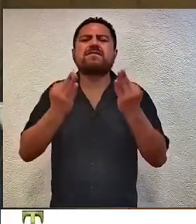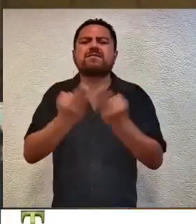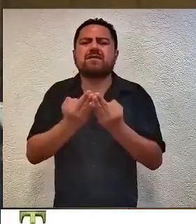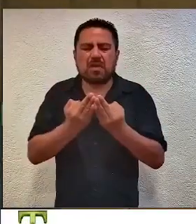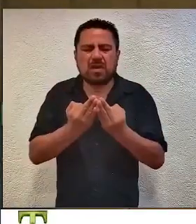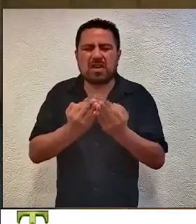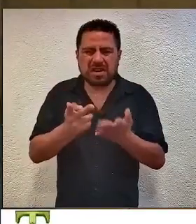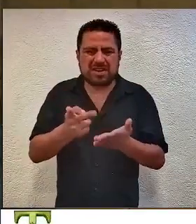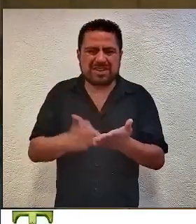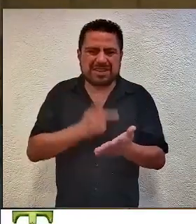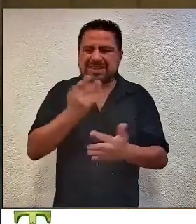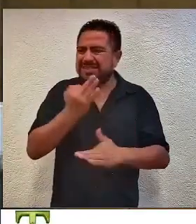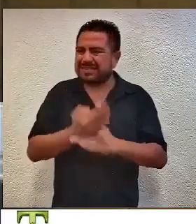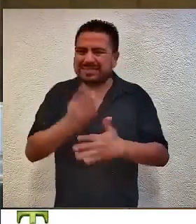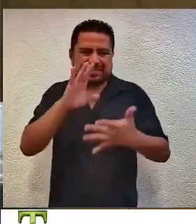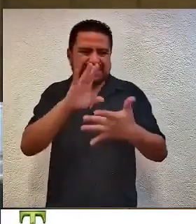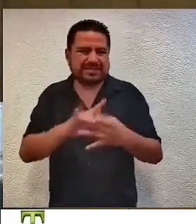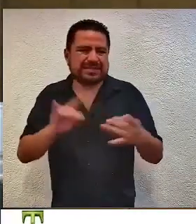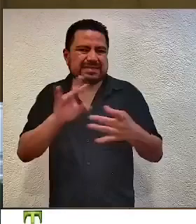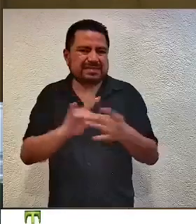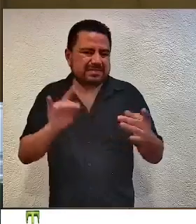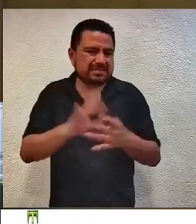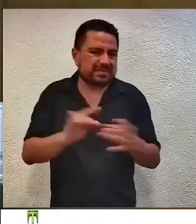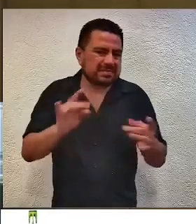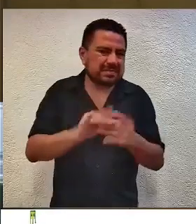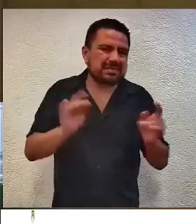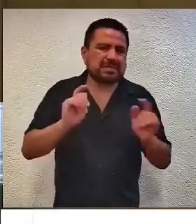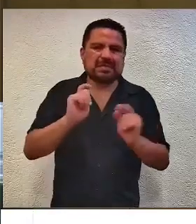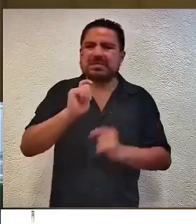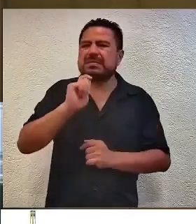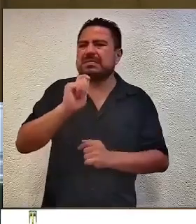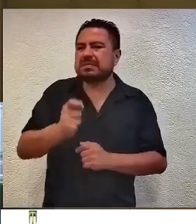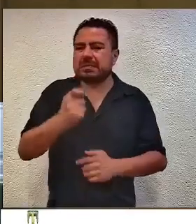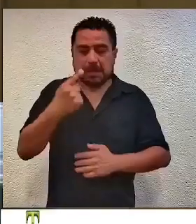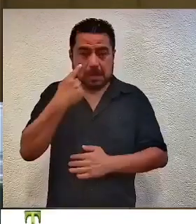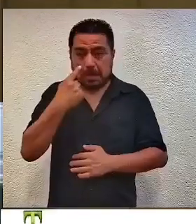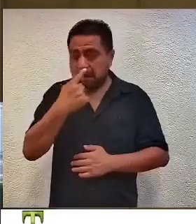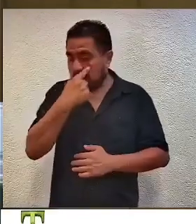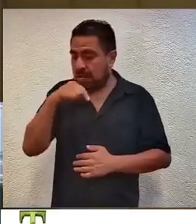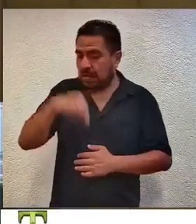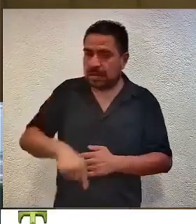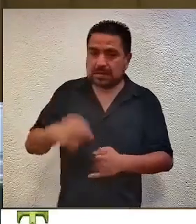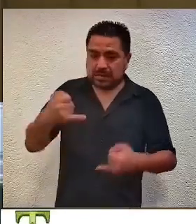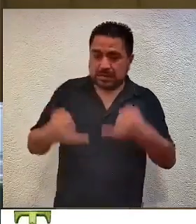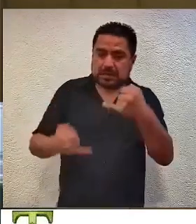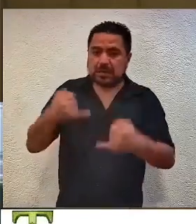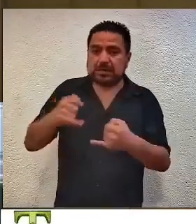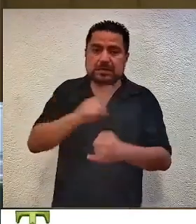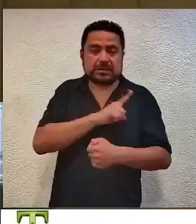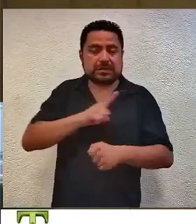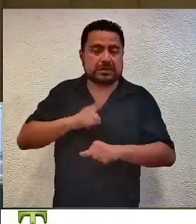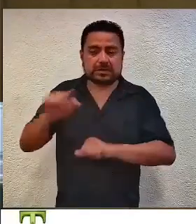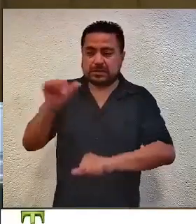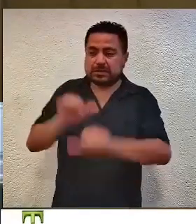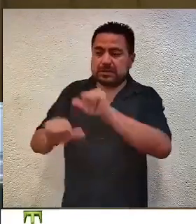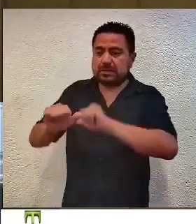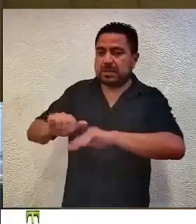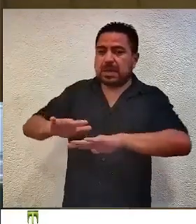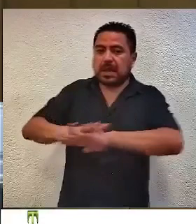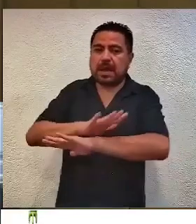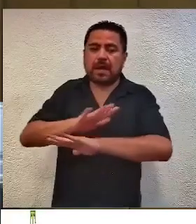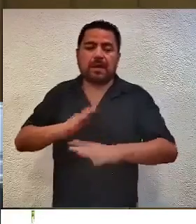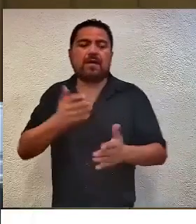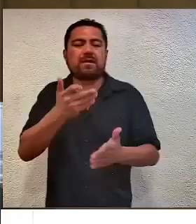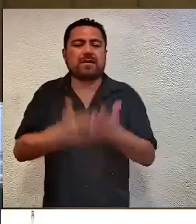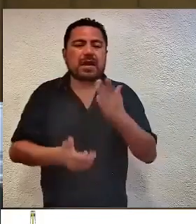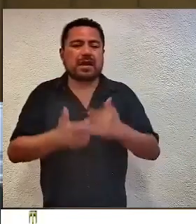vuelvo a reiterarla, y por eso yo señalo que se pretende que este tribunal sustituya de forma indebida la